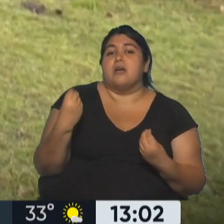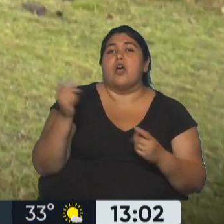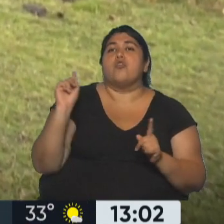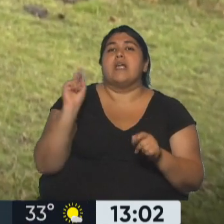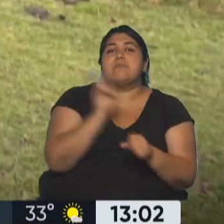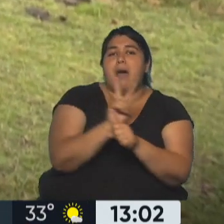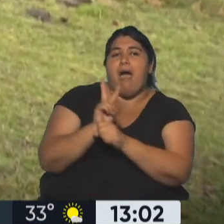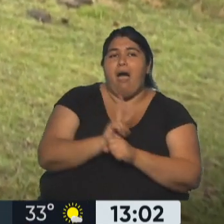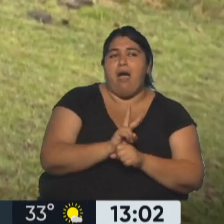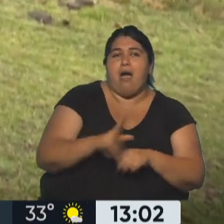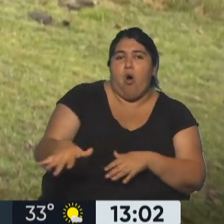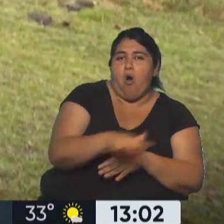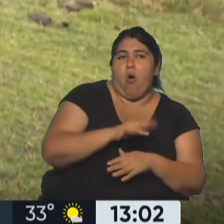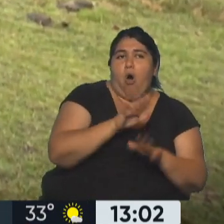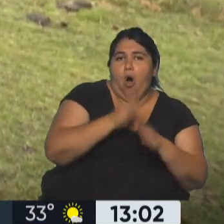mantener el orden.